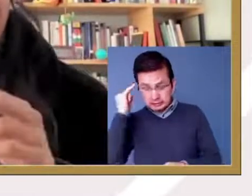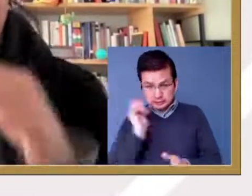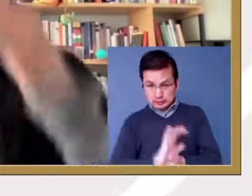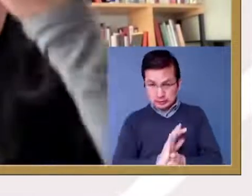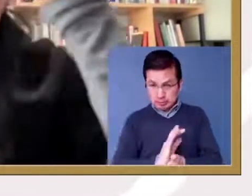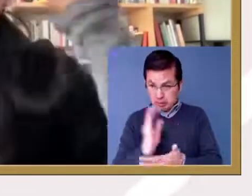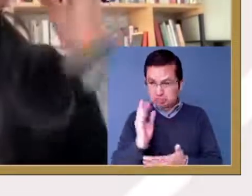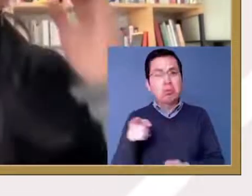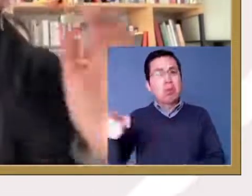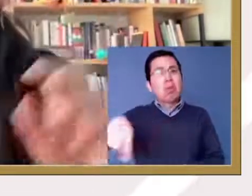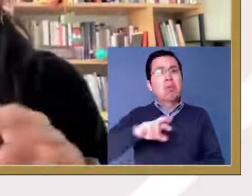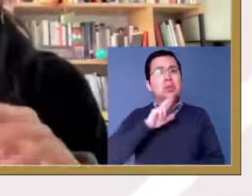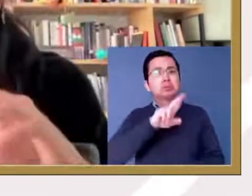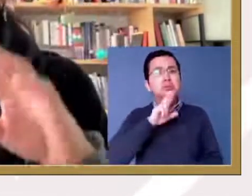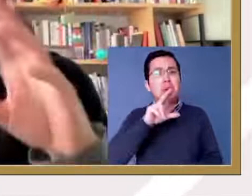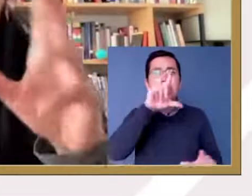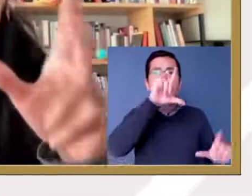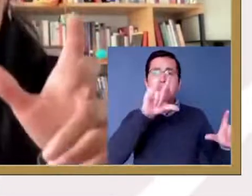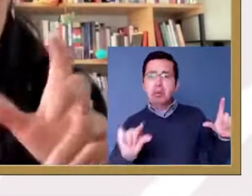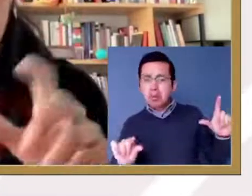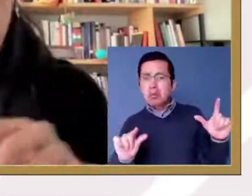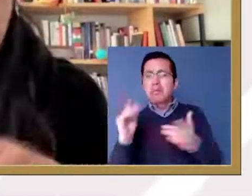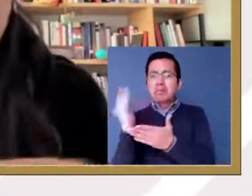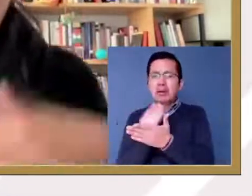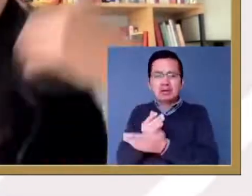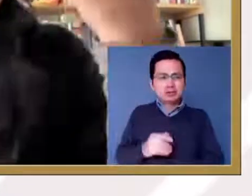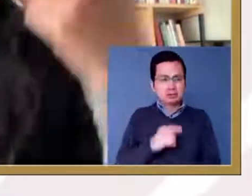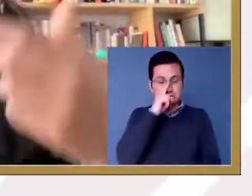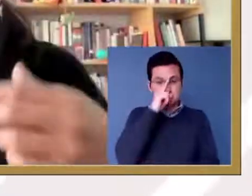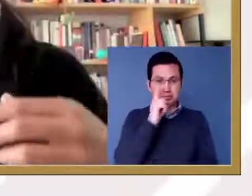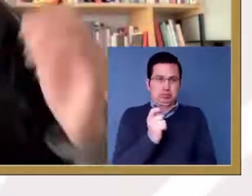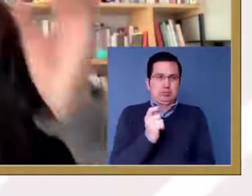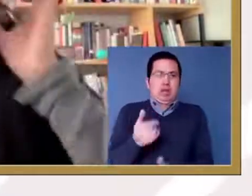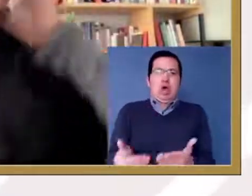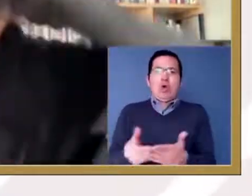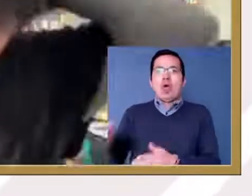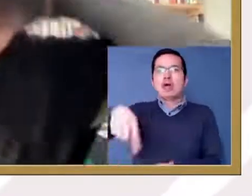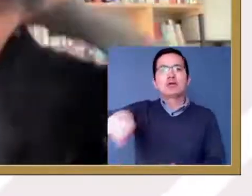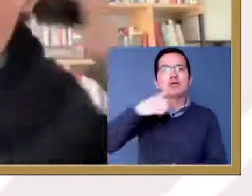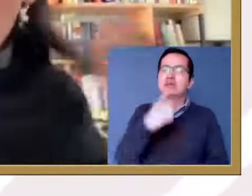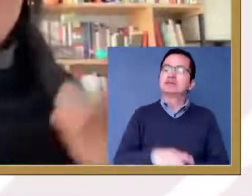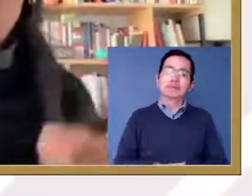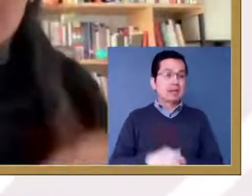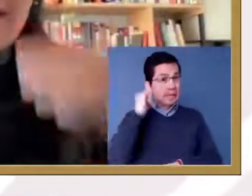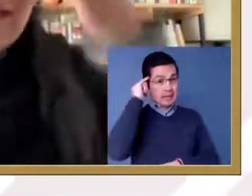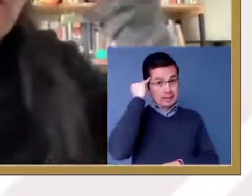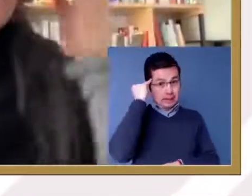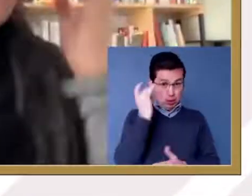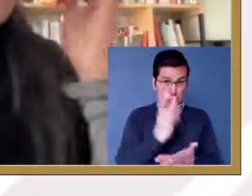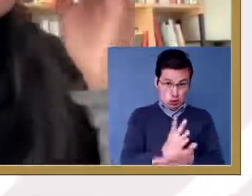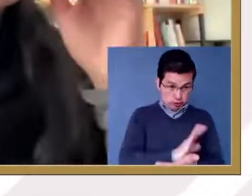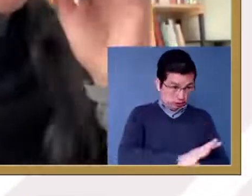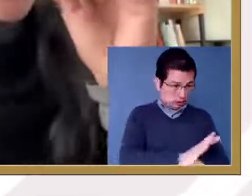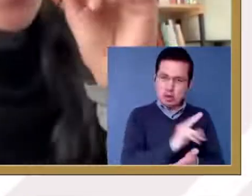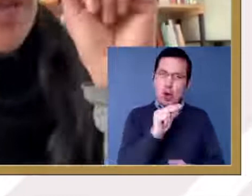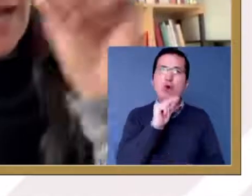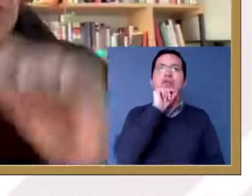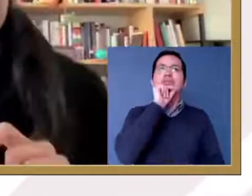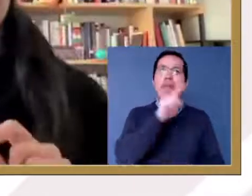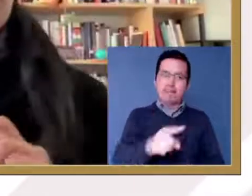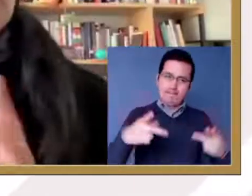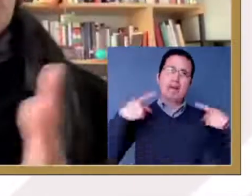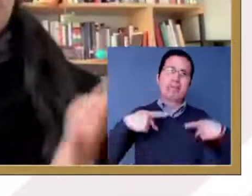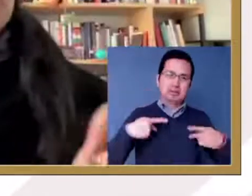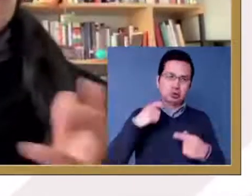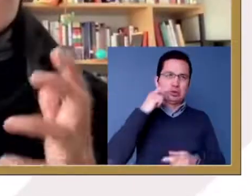de discriminación, ¿cierto? Estás diciendo, ya no son solo las personas indígenas, sino también las morenas, pero uno tendría que ver, digamos, con los